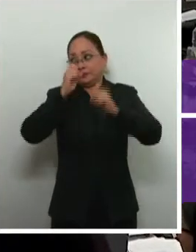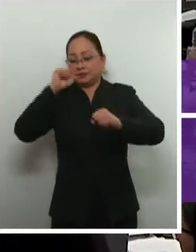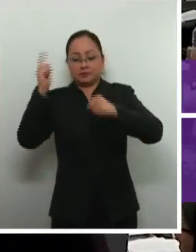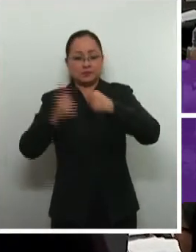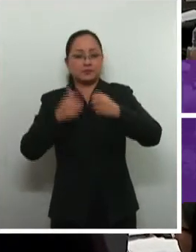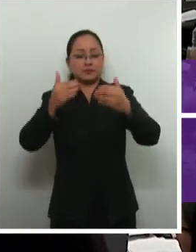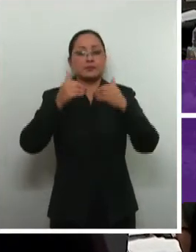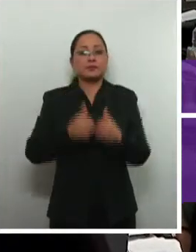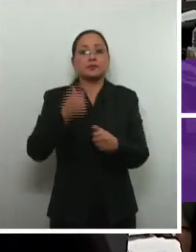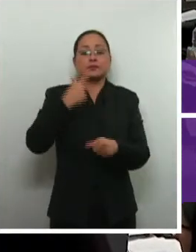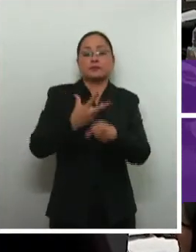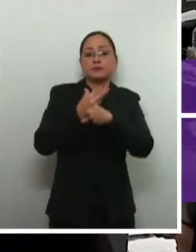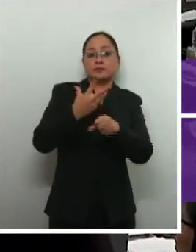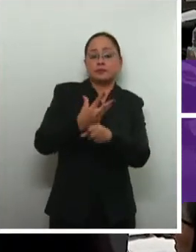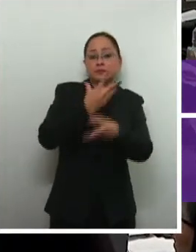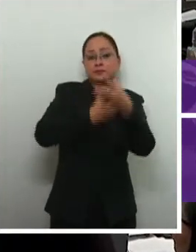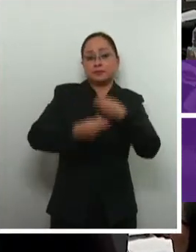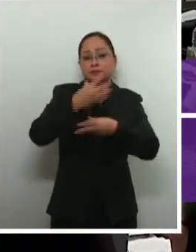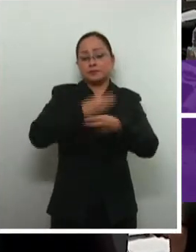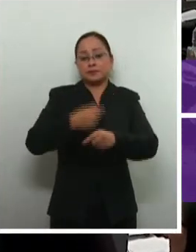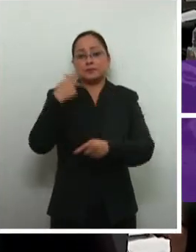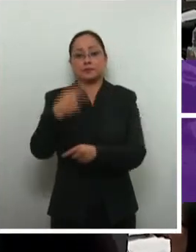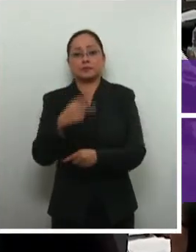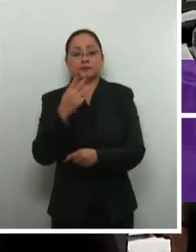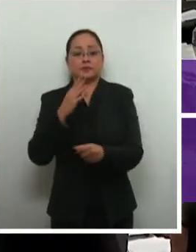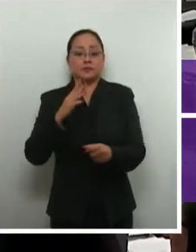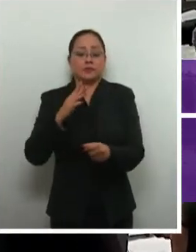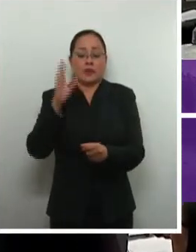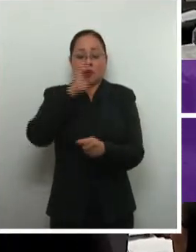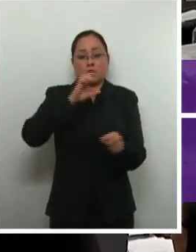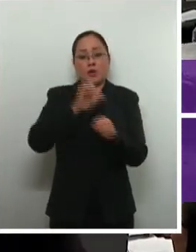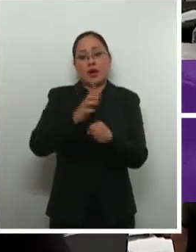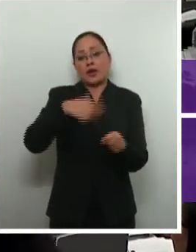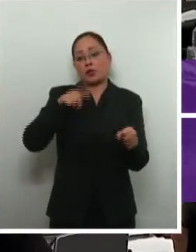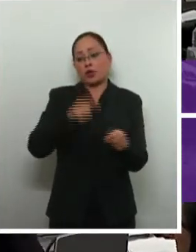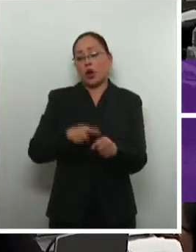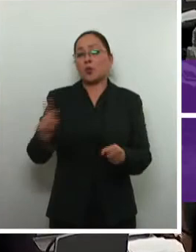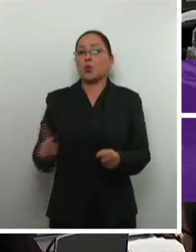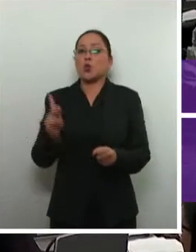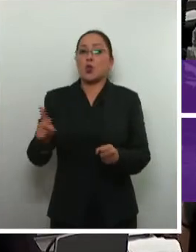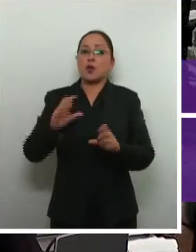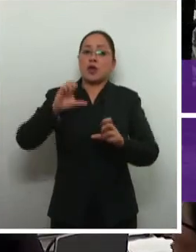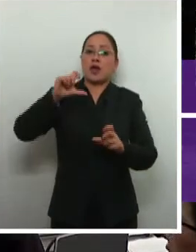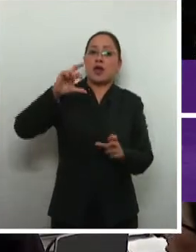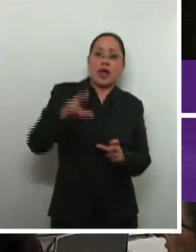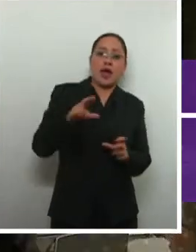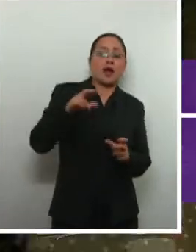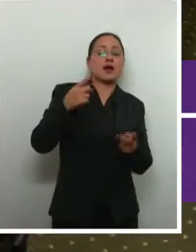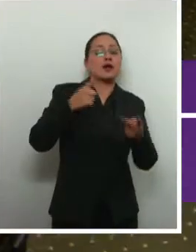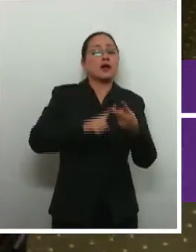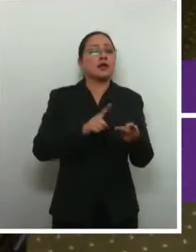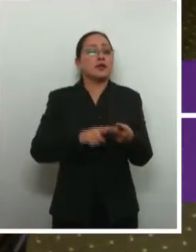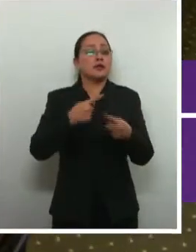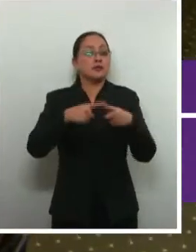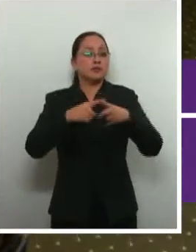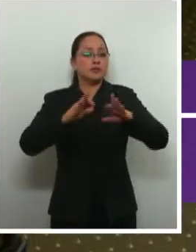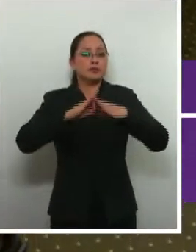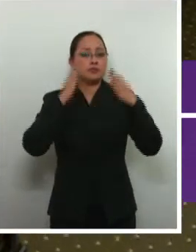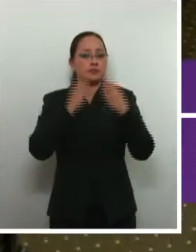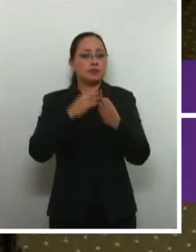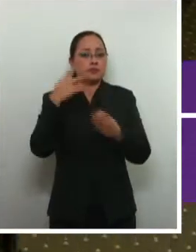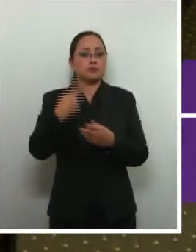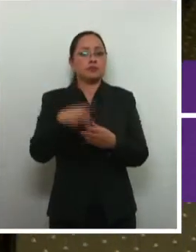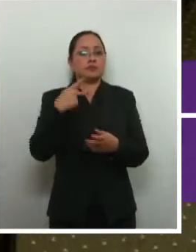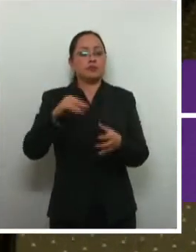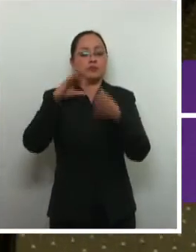y rehabilitación del patrimonio cultural, natural, rural, arquitectónico y otros bienes culturales en uso y